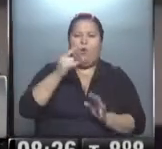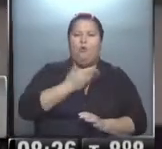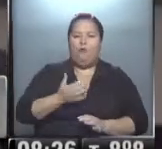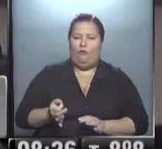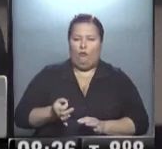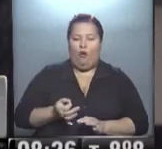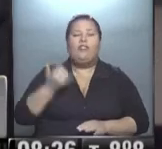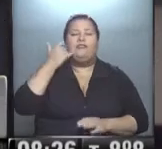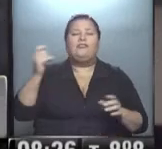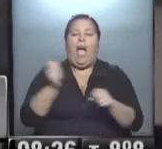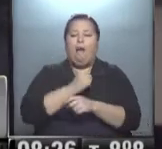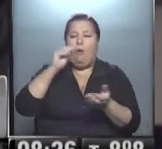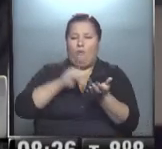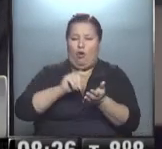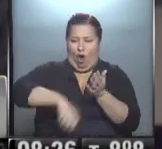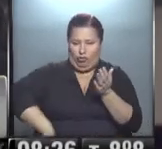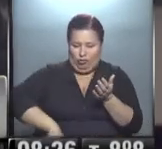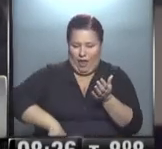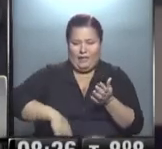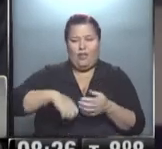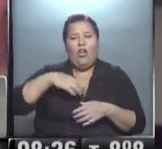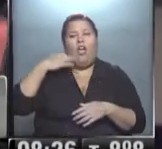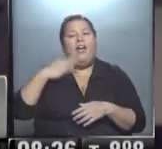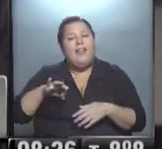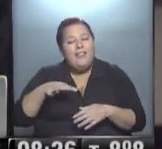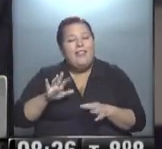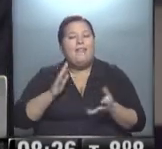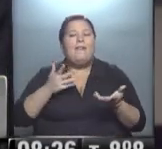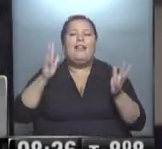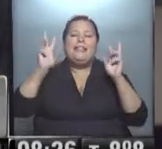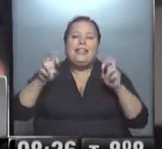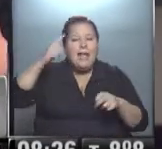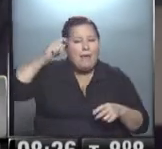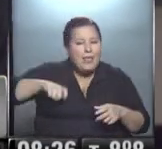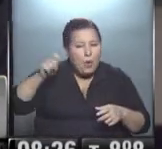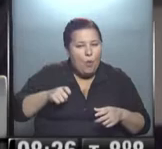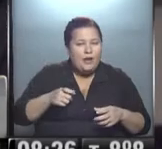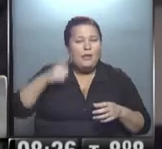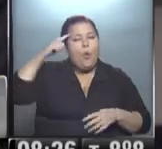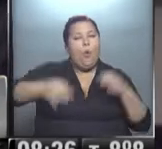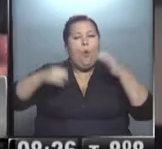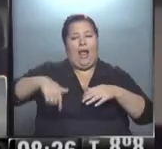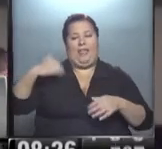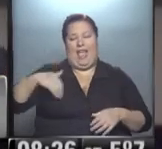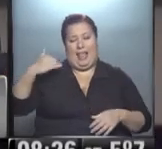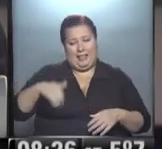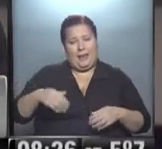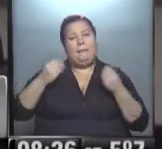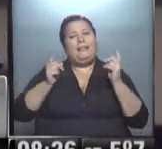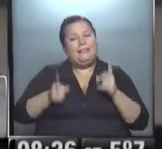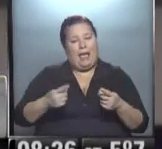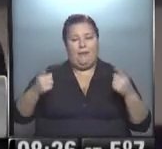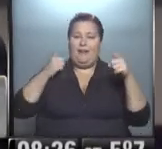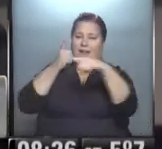está que está establecida en los contratos que haya un pronunciamiento jurídico de la justicia argentina para también